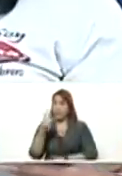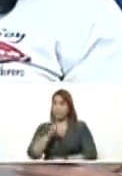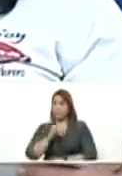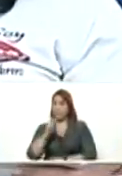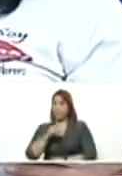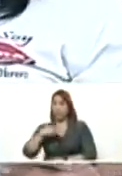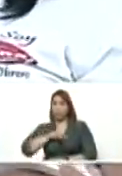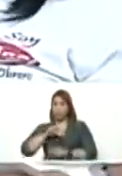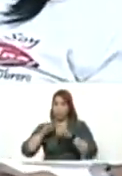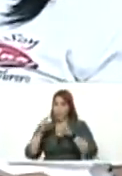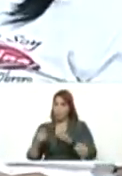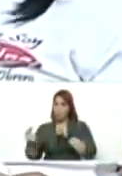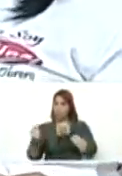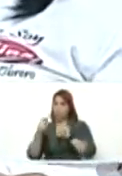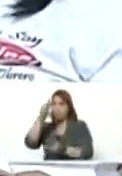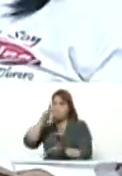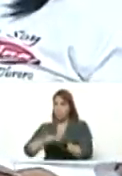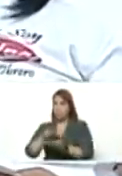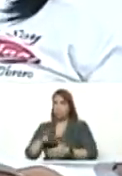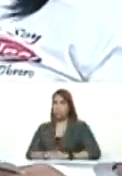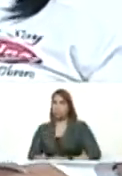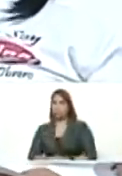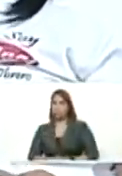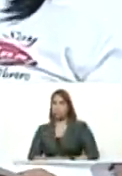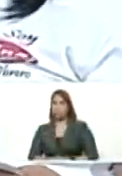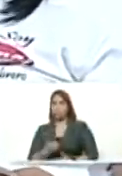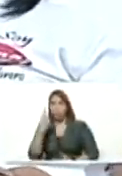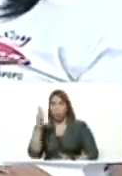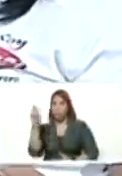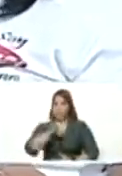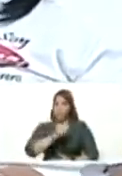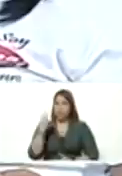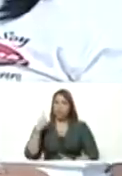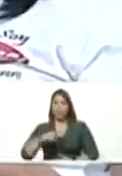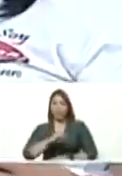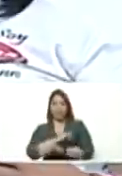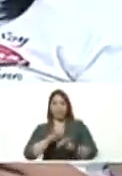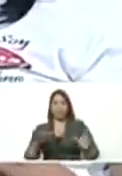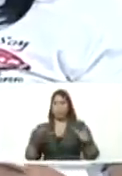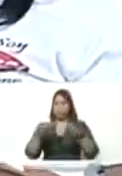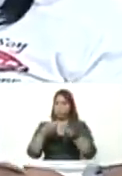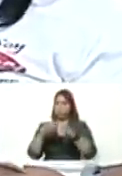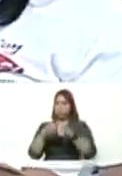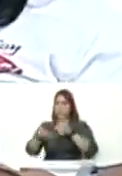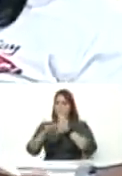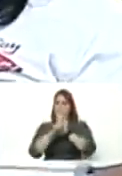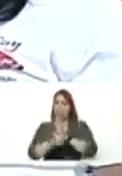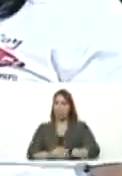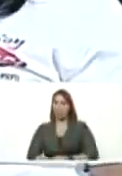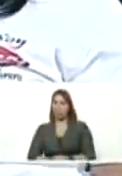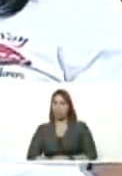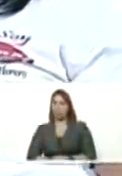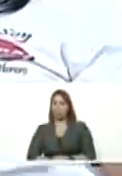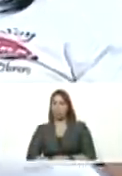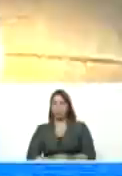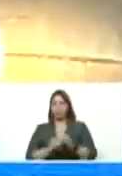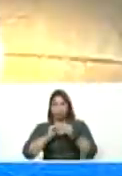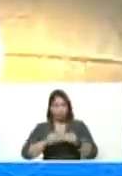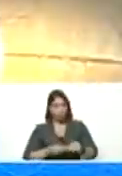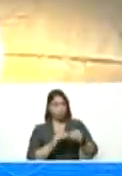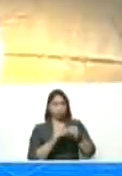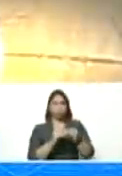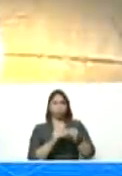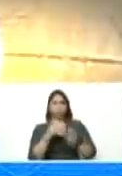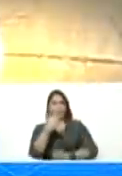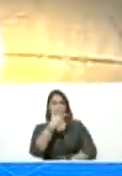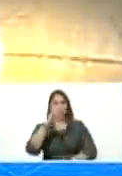en las mesas aprobamos en un mes tener constituido ya ese reglamento. Corrijo.